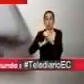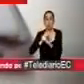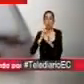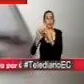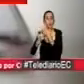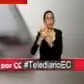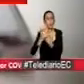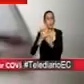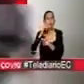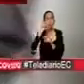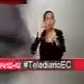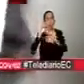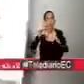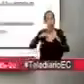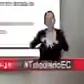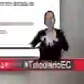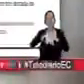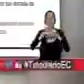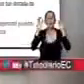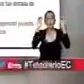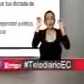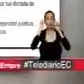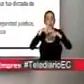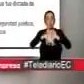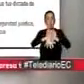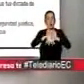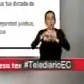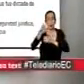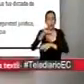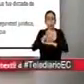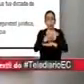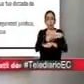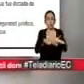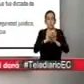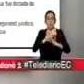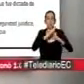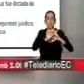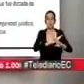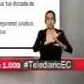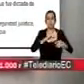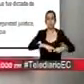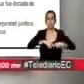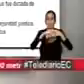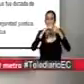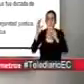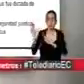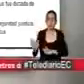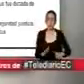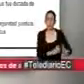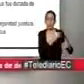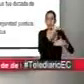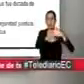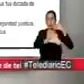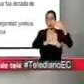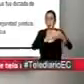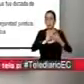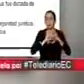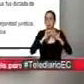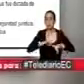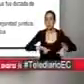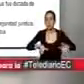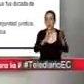por el delito de paralización del servicio público en noviembre de 2019. Junto a estos ciudadanos, 7 más fueron procesados por la paralización